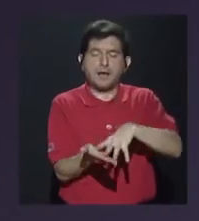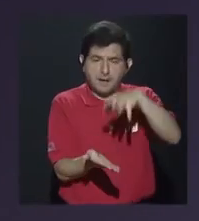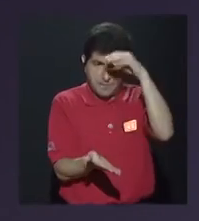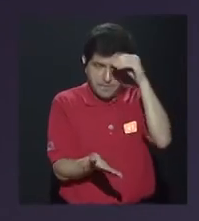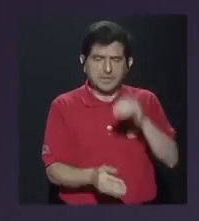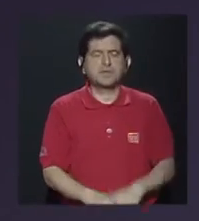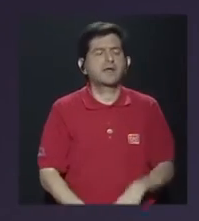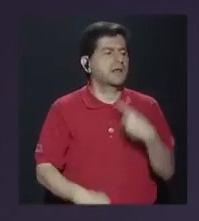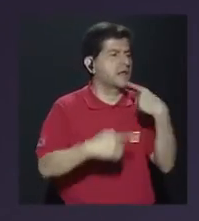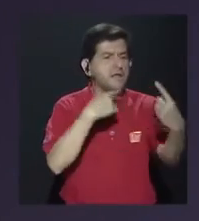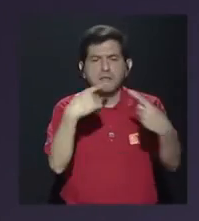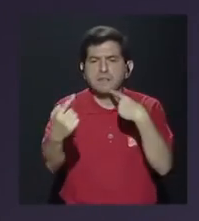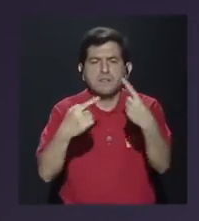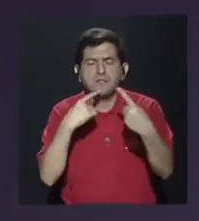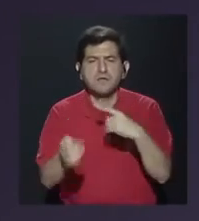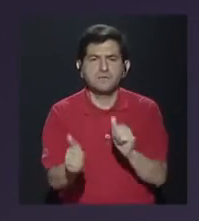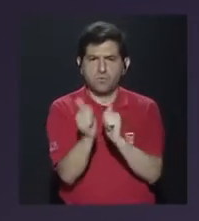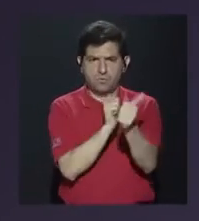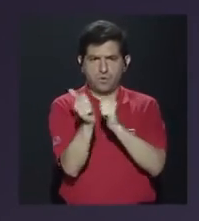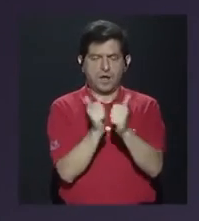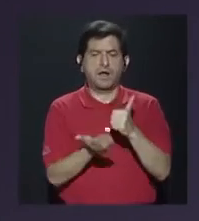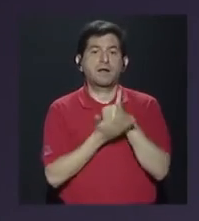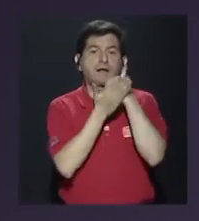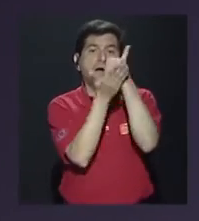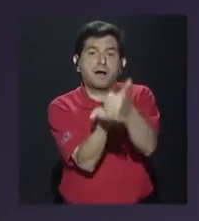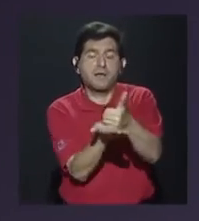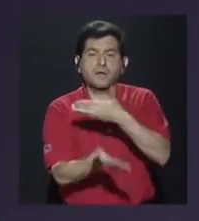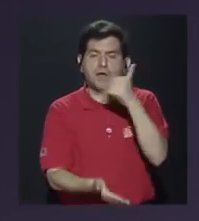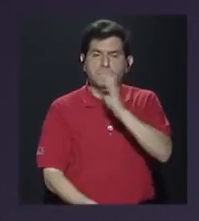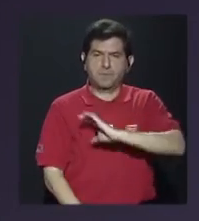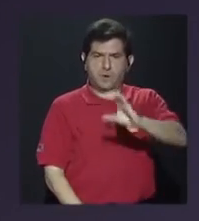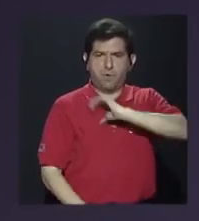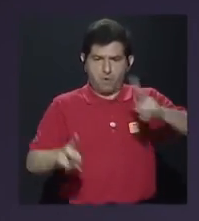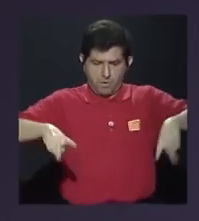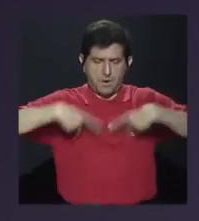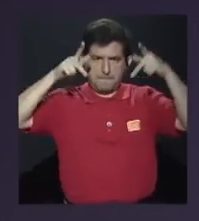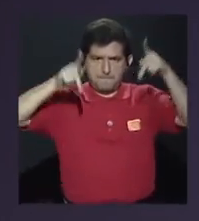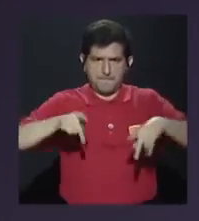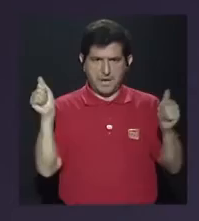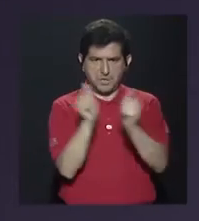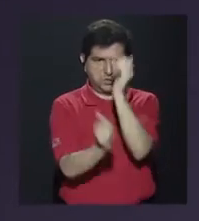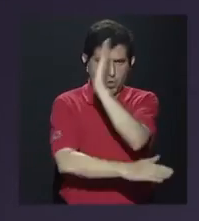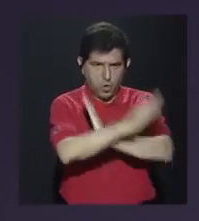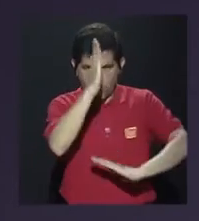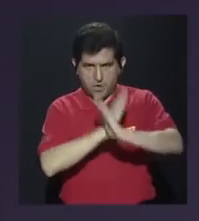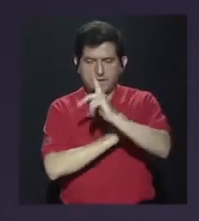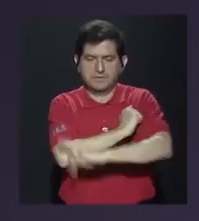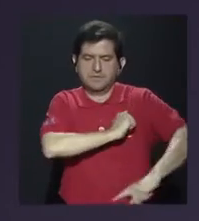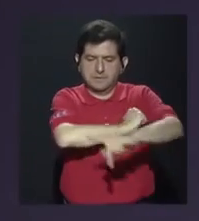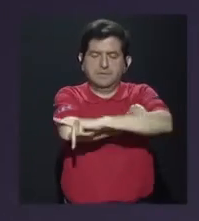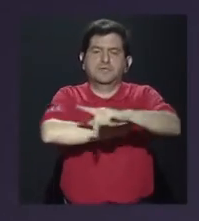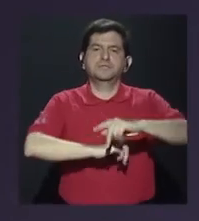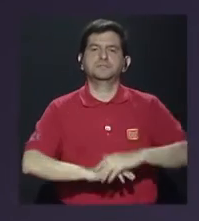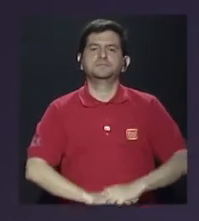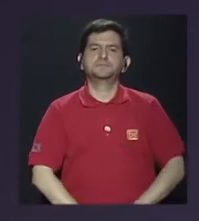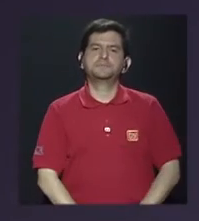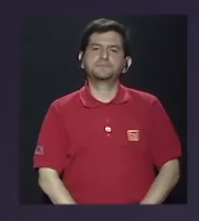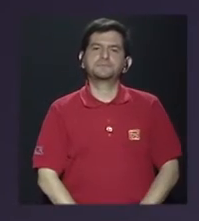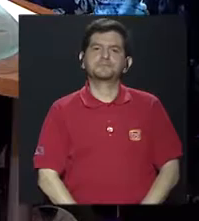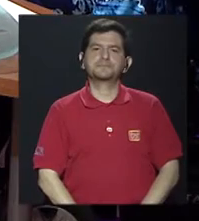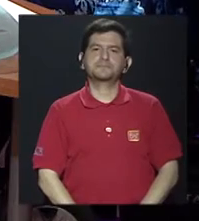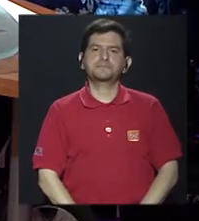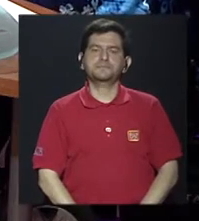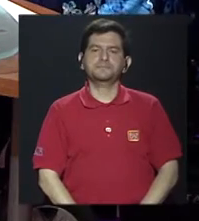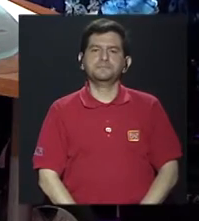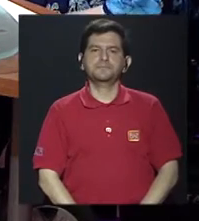y divulgación del deporte para contribuir a mejorar la calidad de vida de las personas con discapacidad del país. Y es